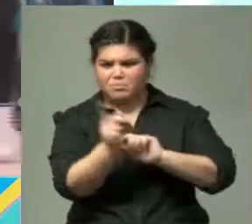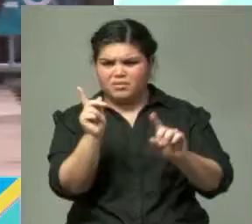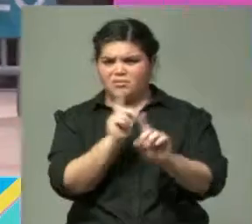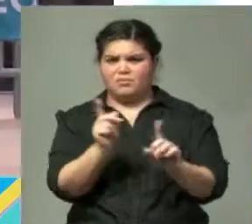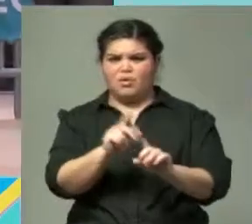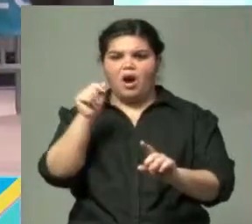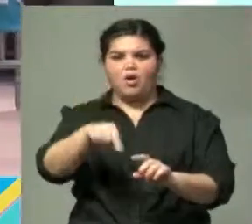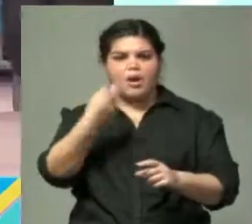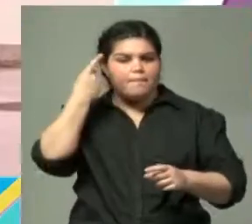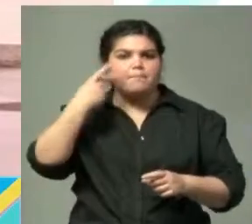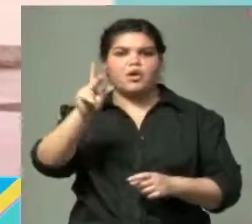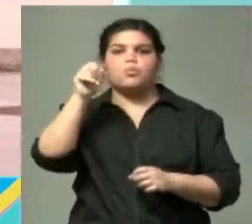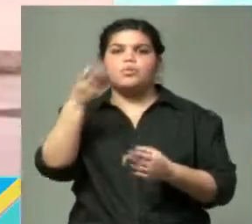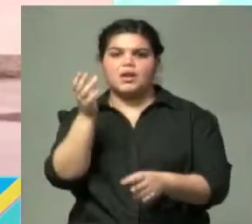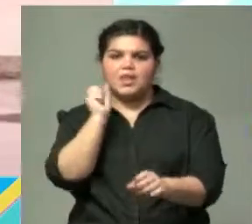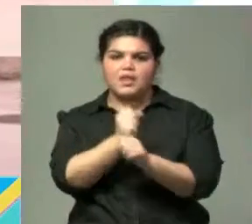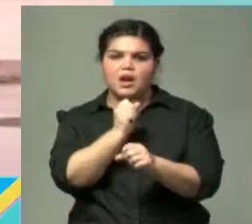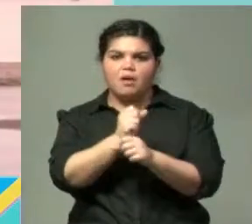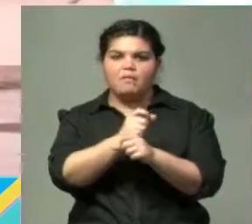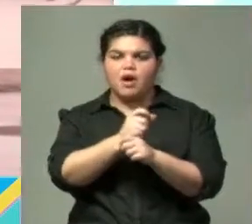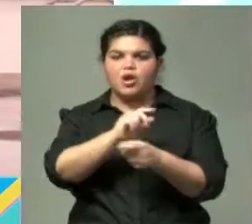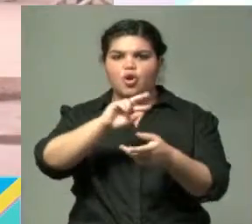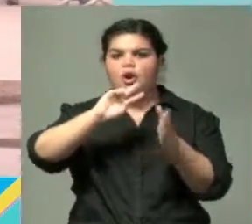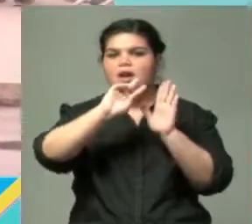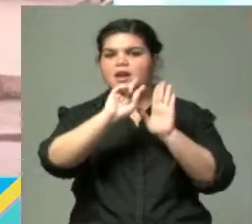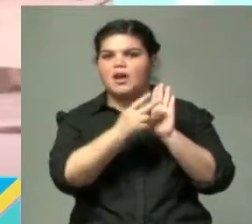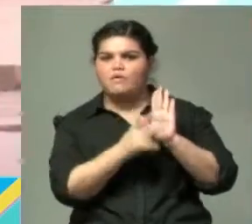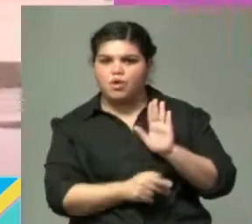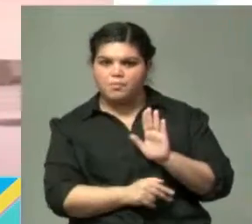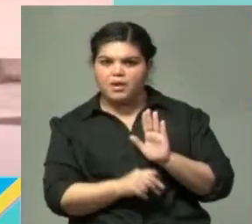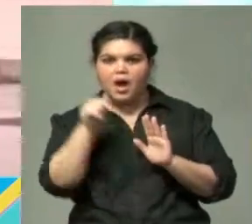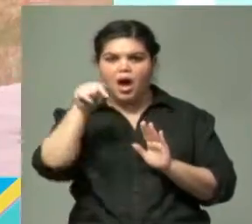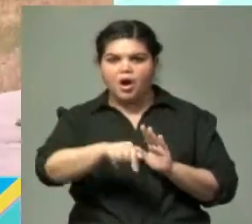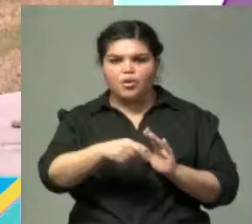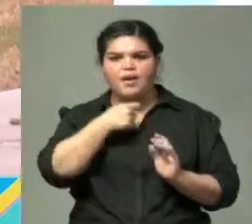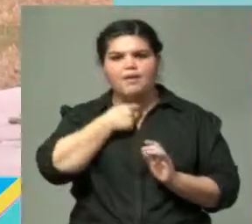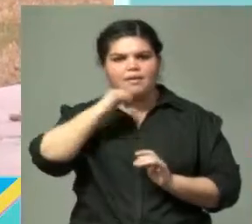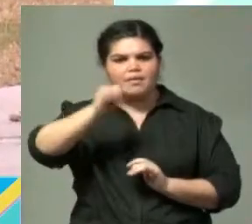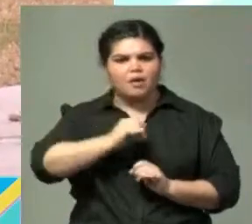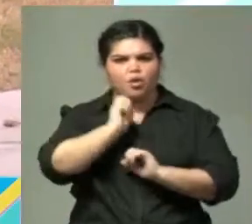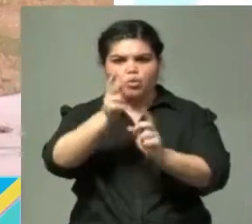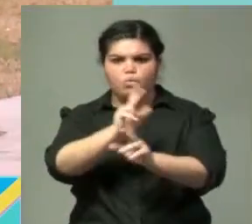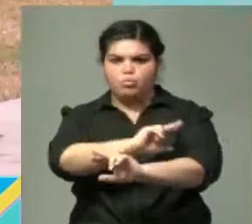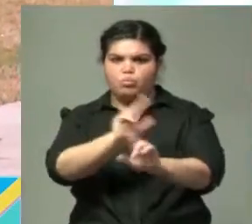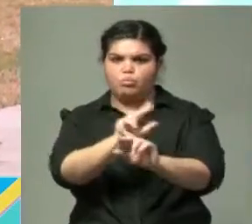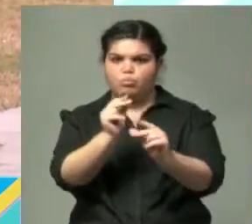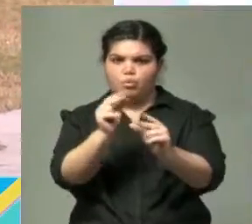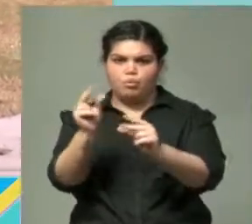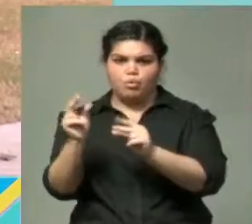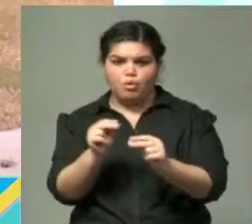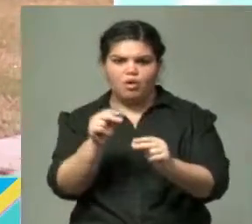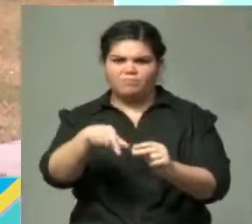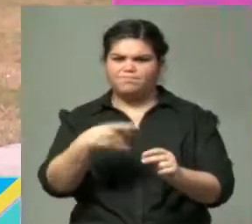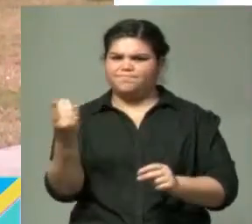quiere aumentarla con una reforma laboral, que aunque diga hoy que no la quiere implementar, no creemos nada que eso sea cierto.